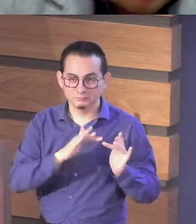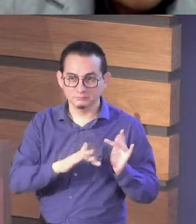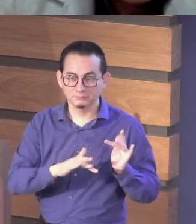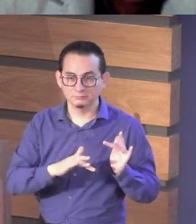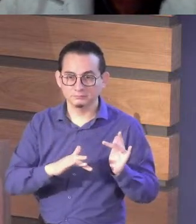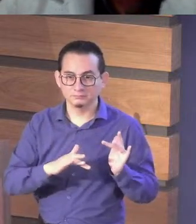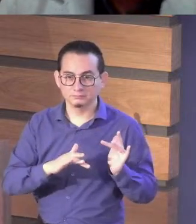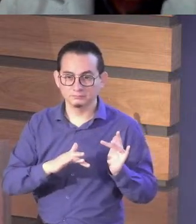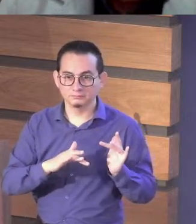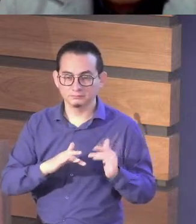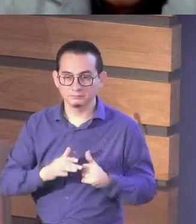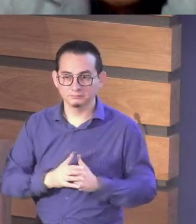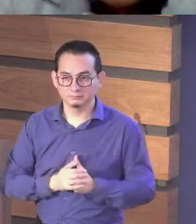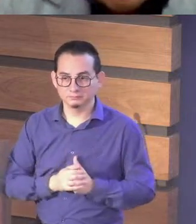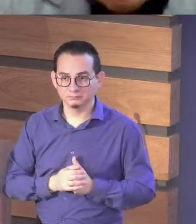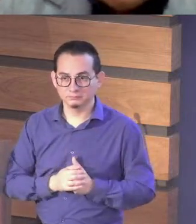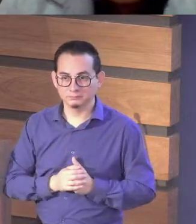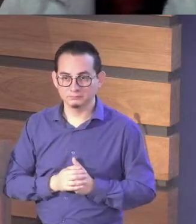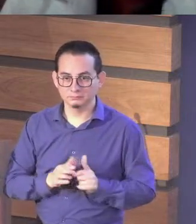Continuando.